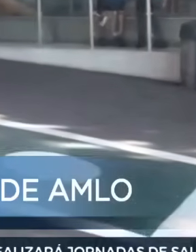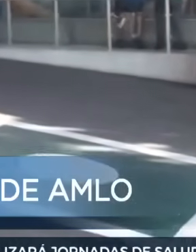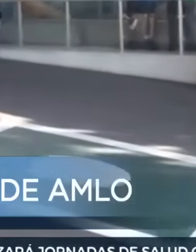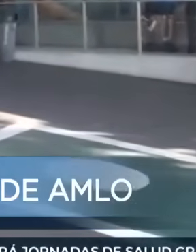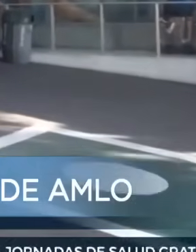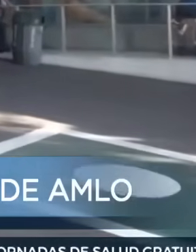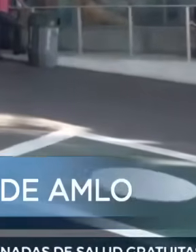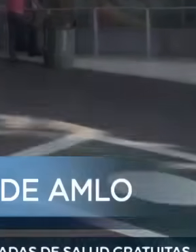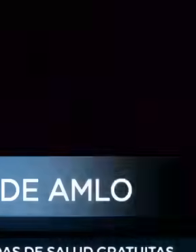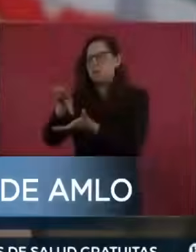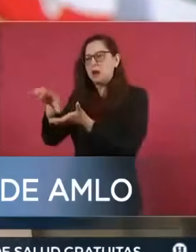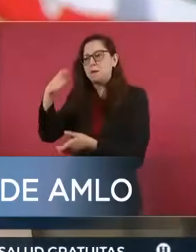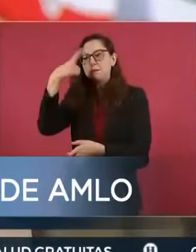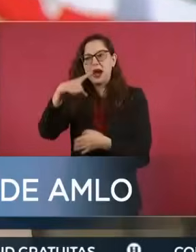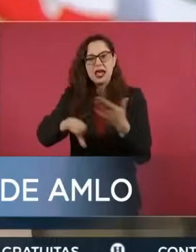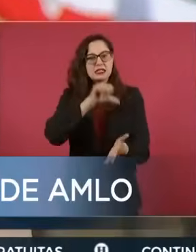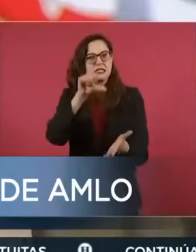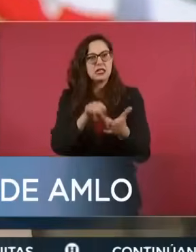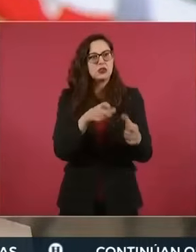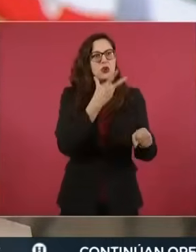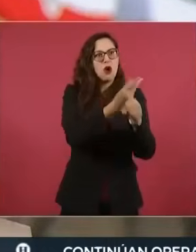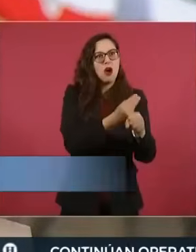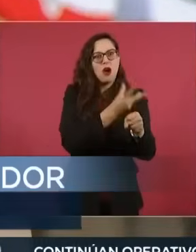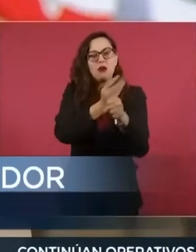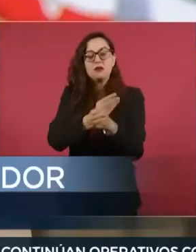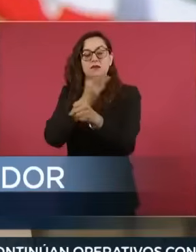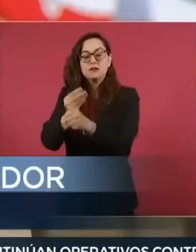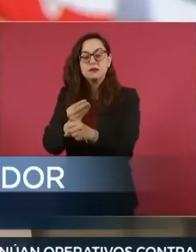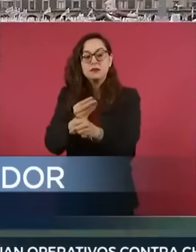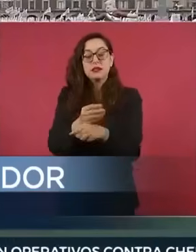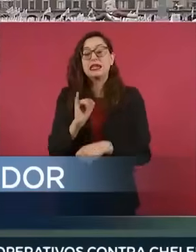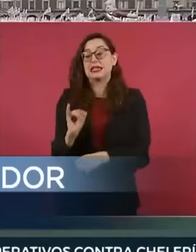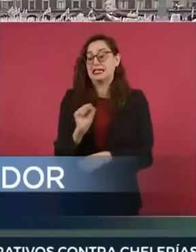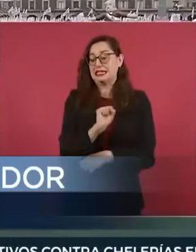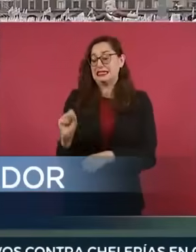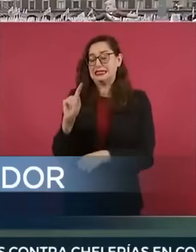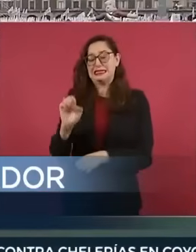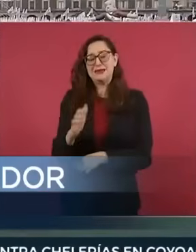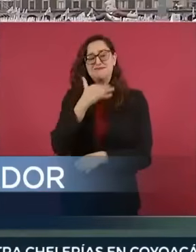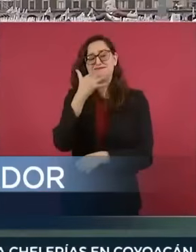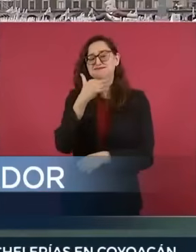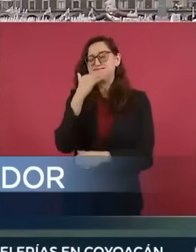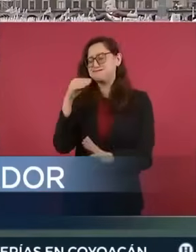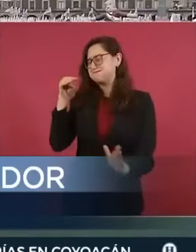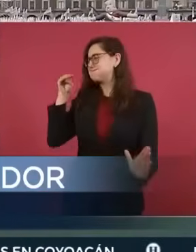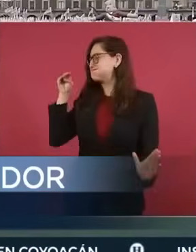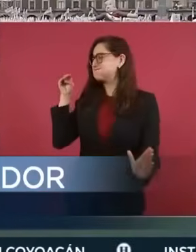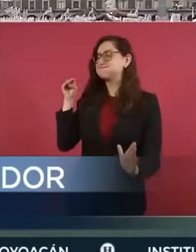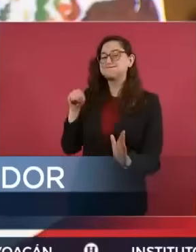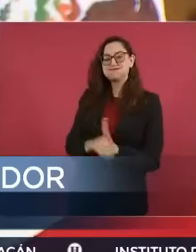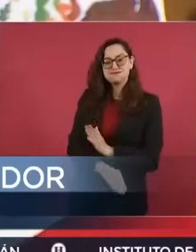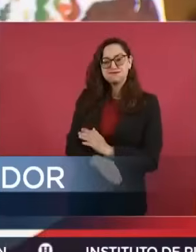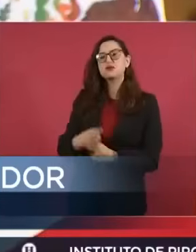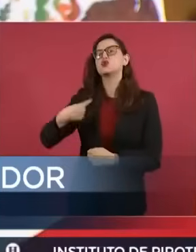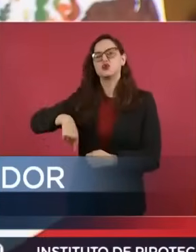la corrupción en el ISSSTE. Se rescató de la corrupción al ISSSTE. Cuando llegamos